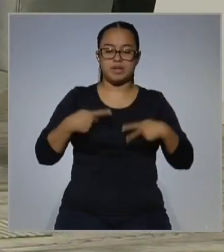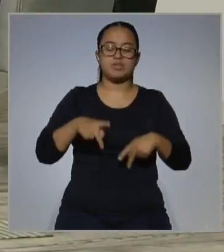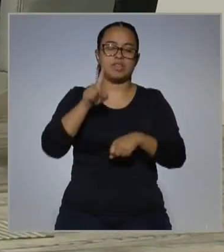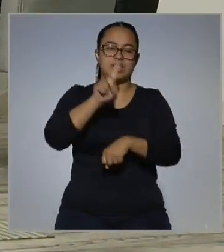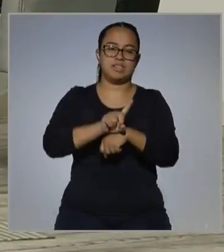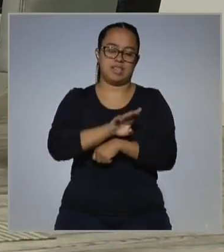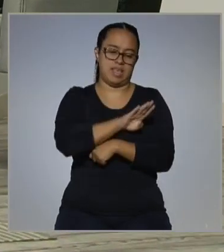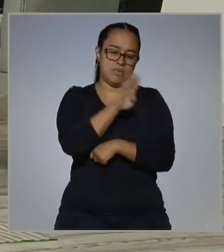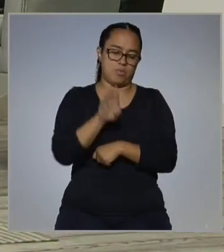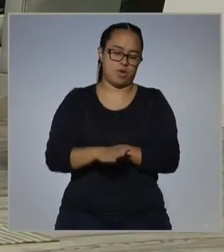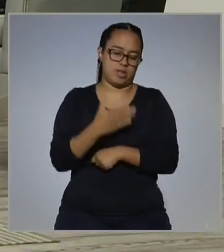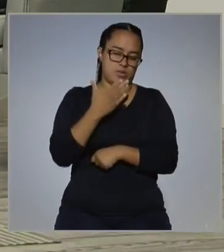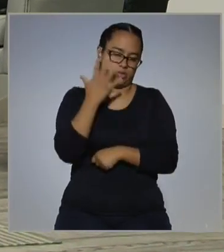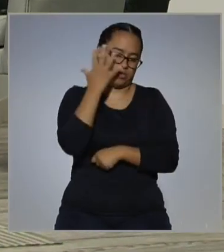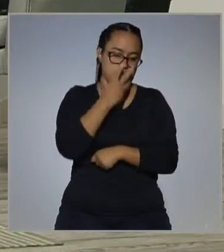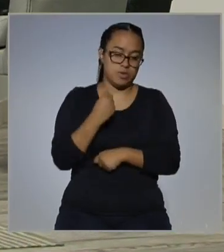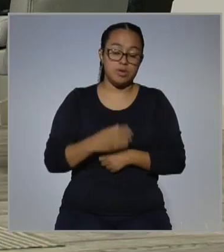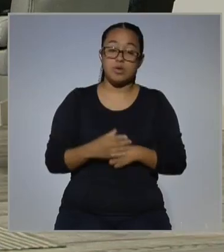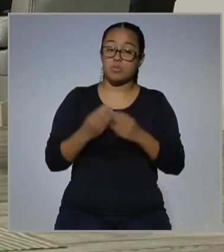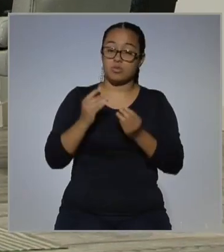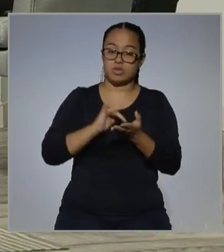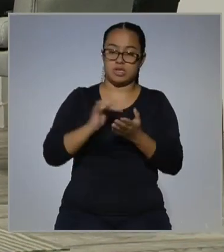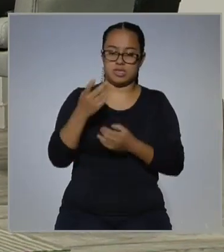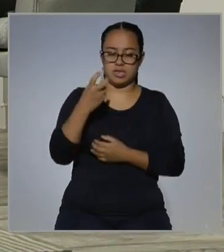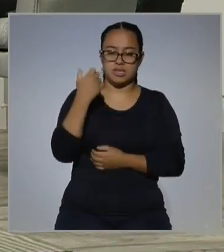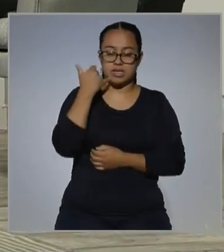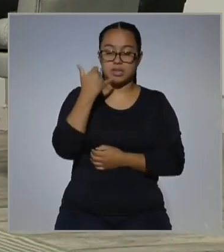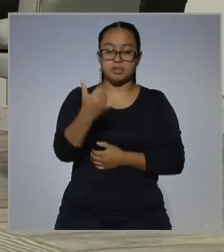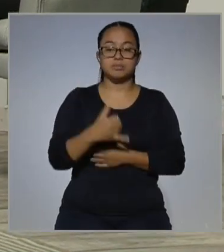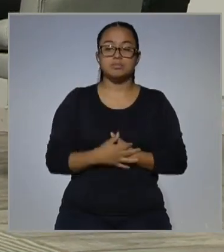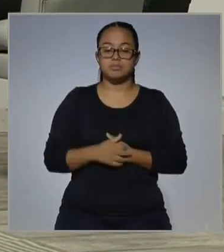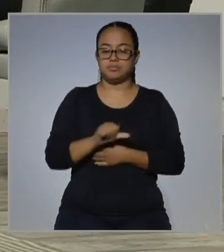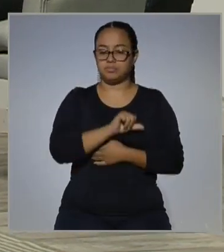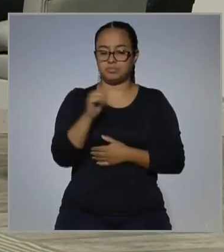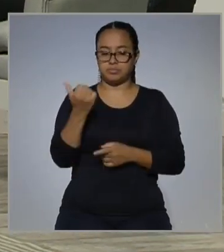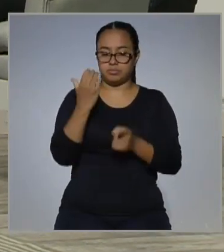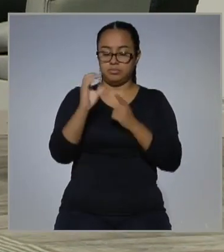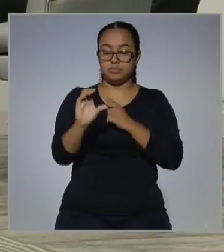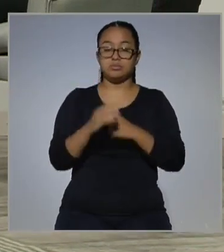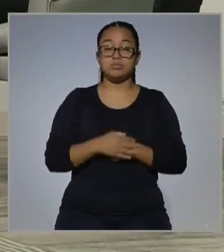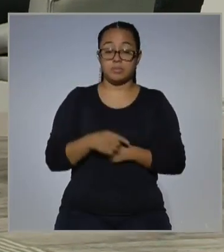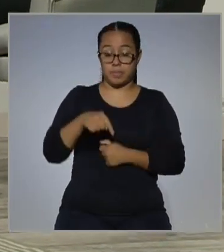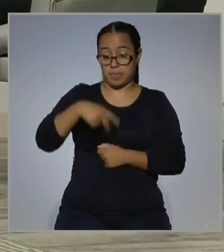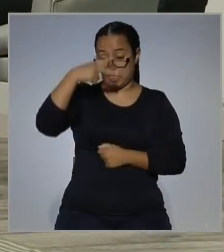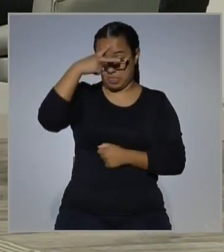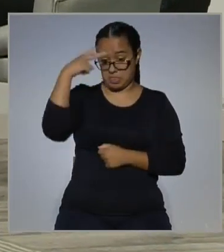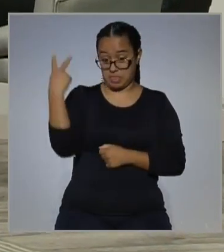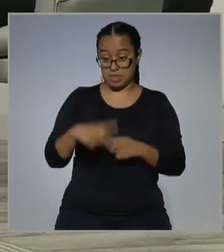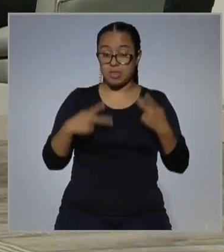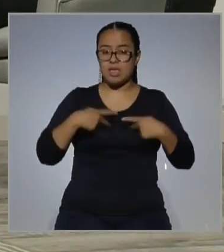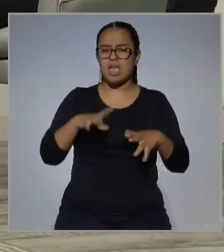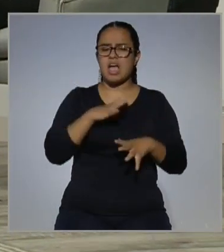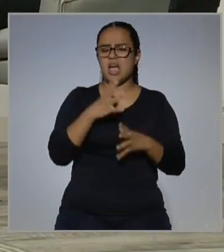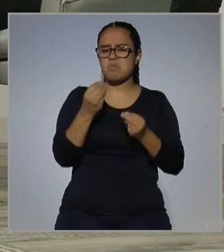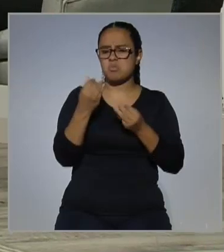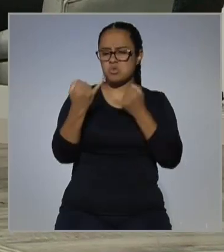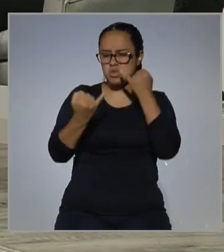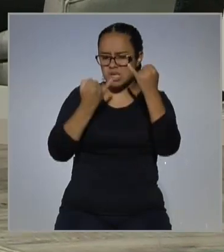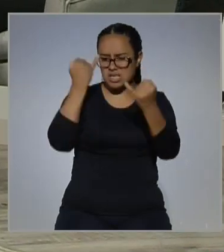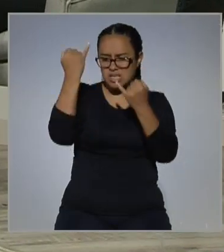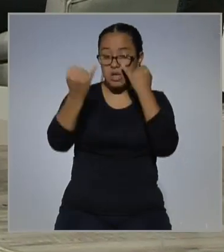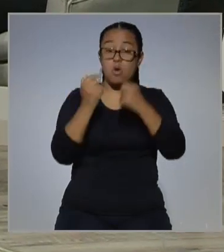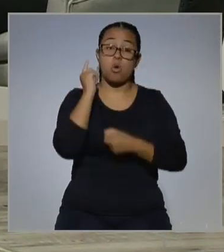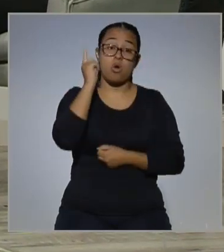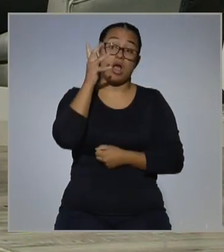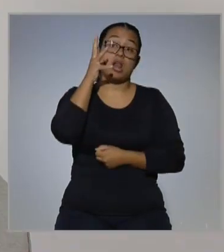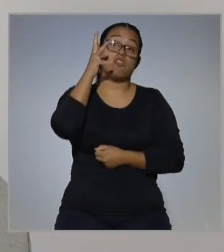de Muertos. Muchas gracias, Samuel, por tu llamada. Ana Benítez nos dice: el mexicano tiene tanta creatividad. Me gustaría que en